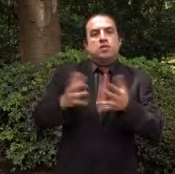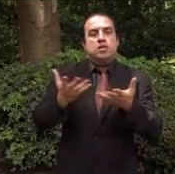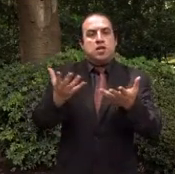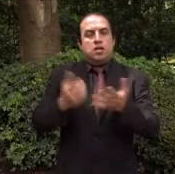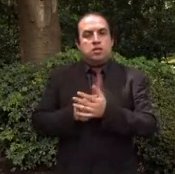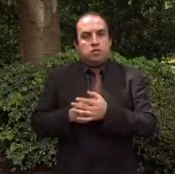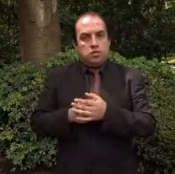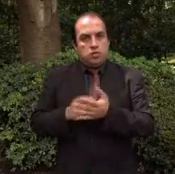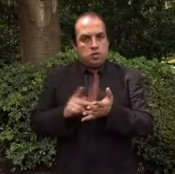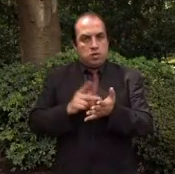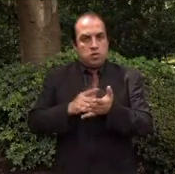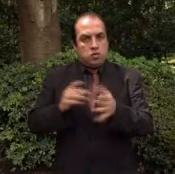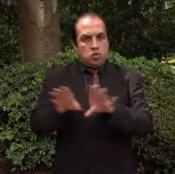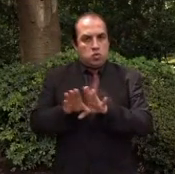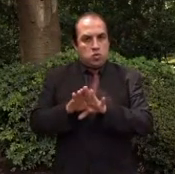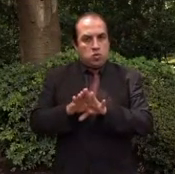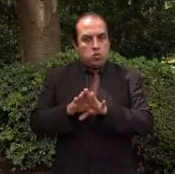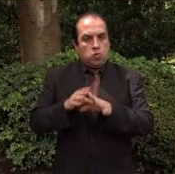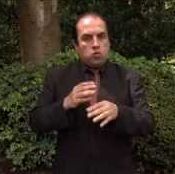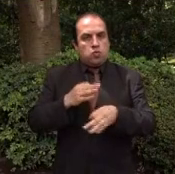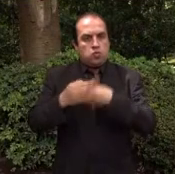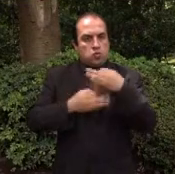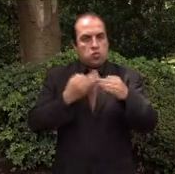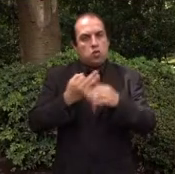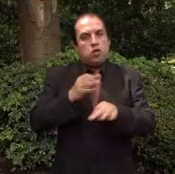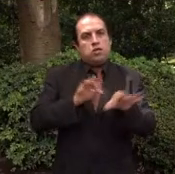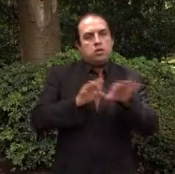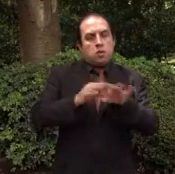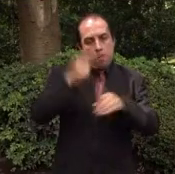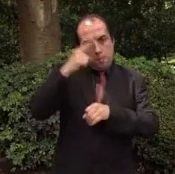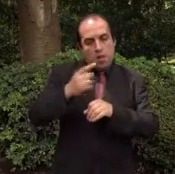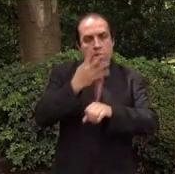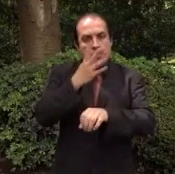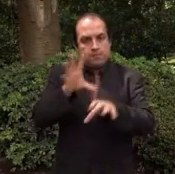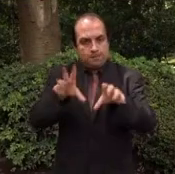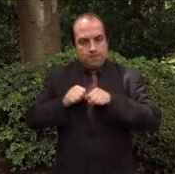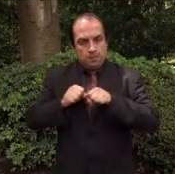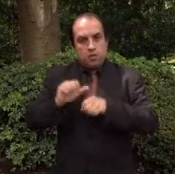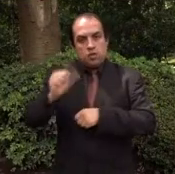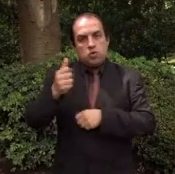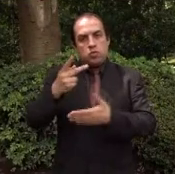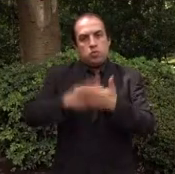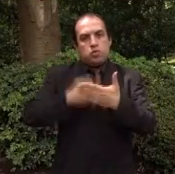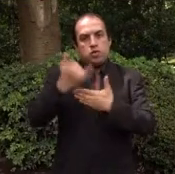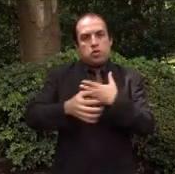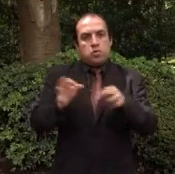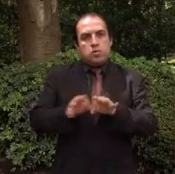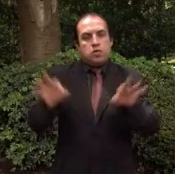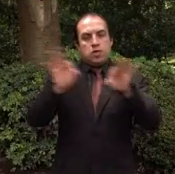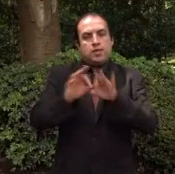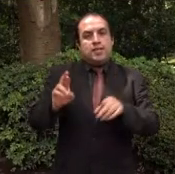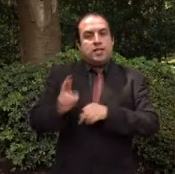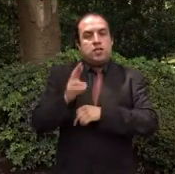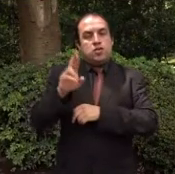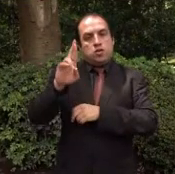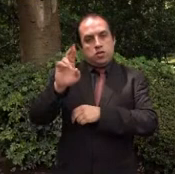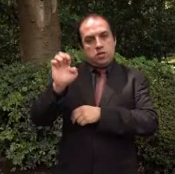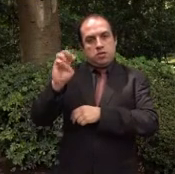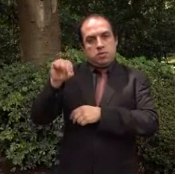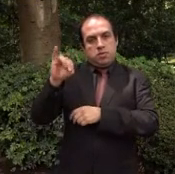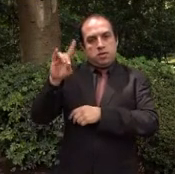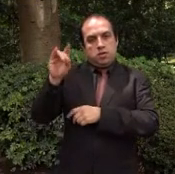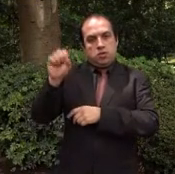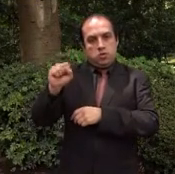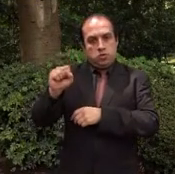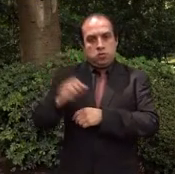marginal fundamental para su rescate. Y el otro, que es uno de los grandes proyectos, es el Río de los Remedios, que es quizá uno